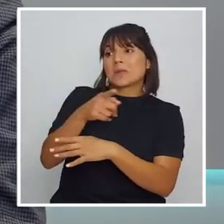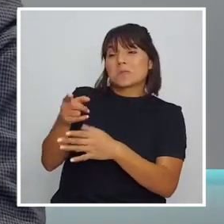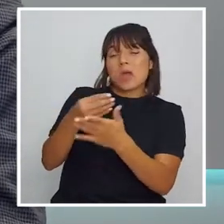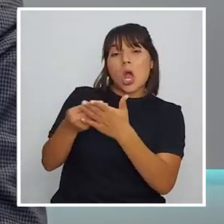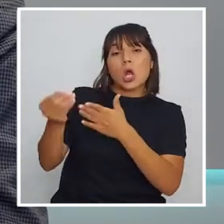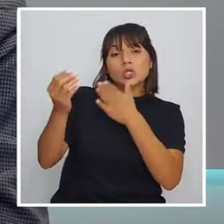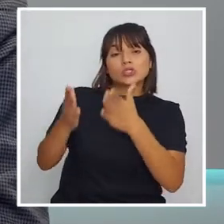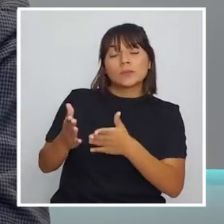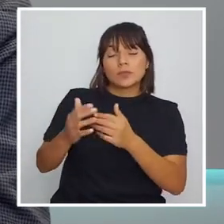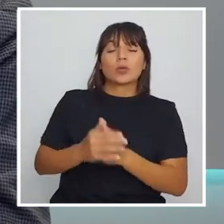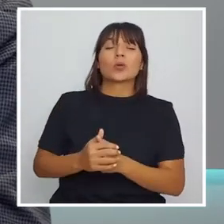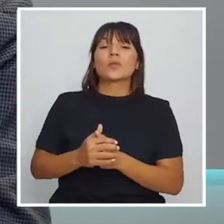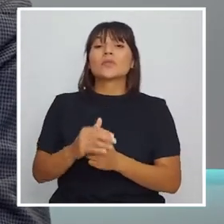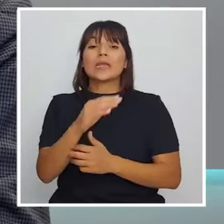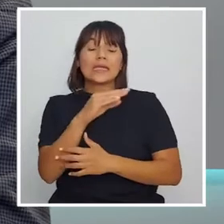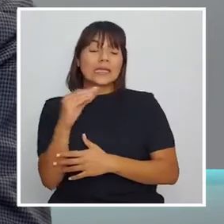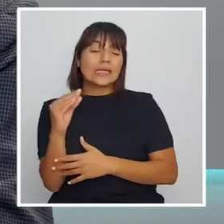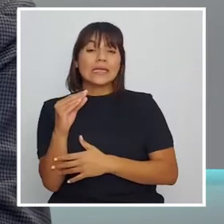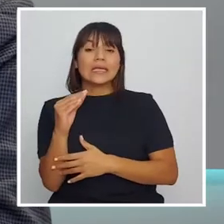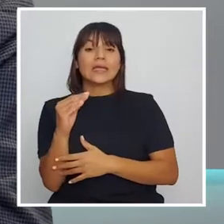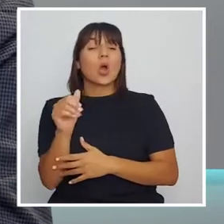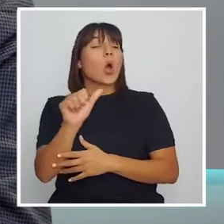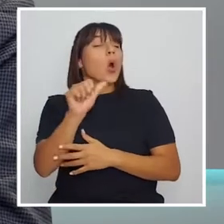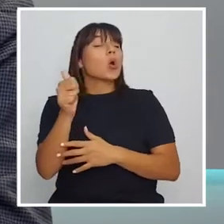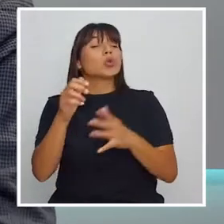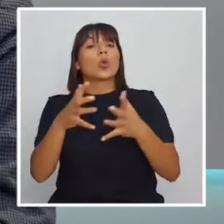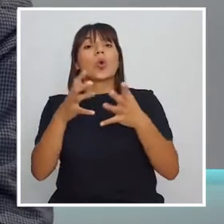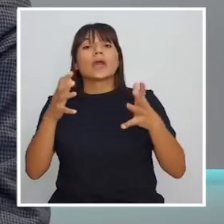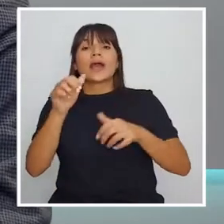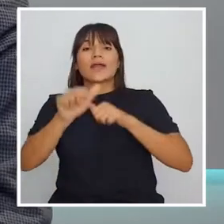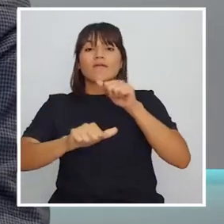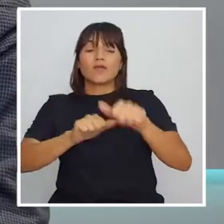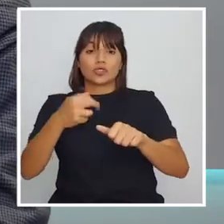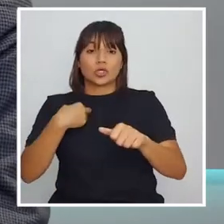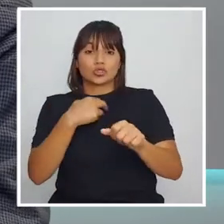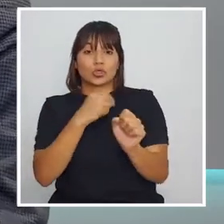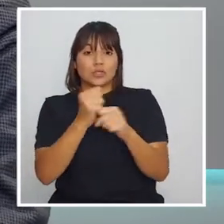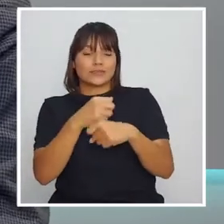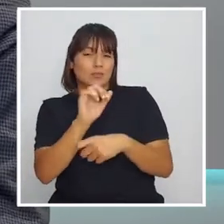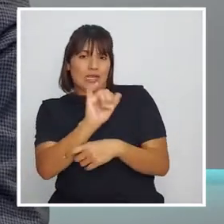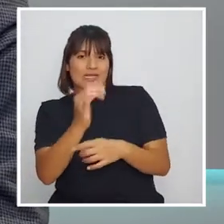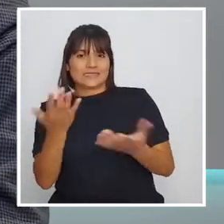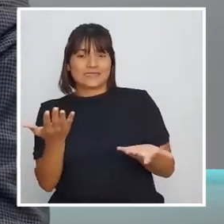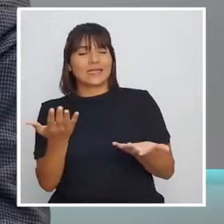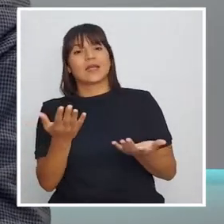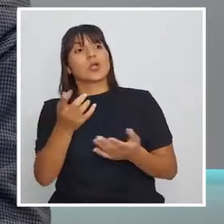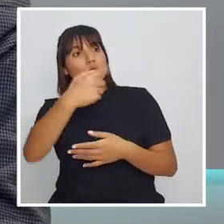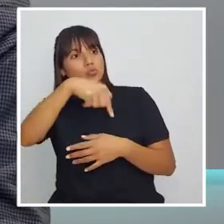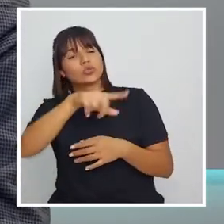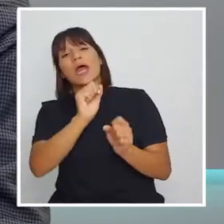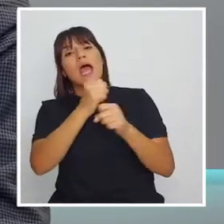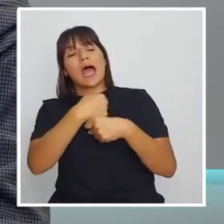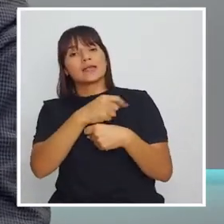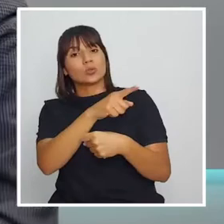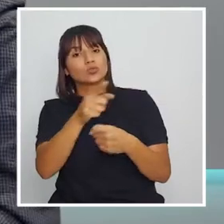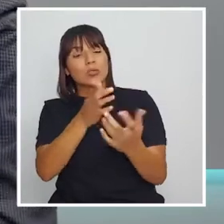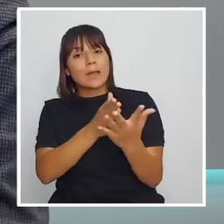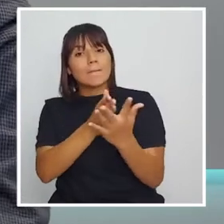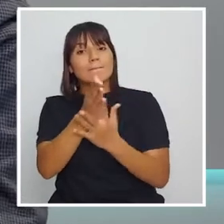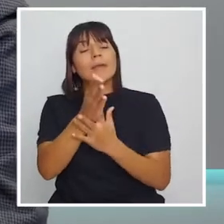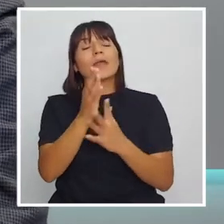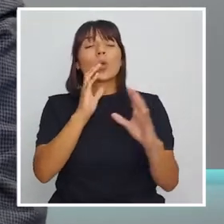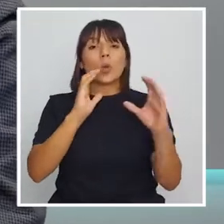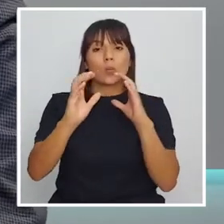Y el otro gran esfuerzo que hacemos es el que ustedes realizan, los medios de comunicación, que es